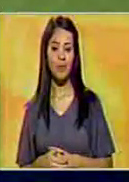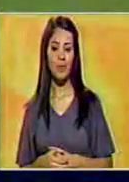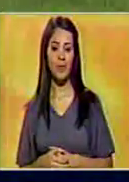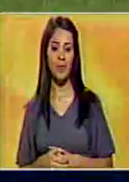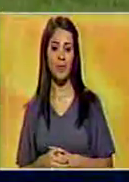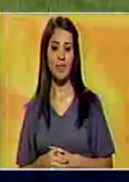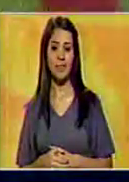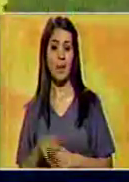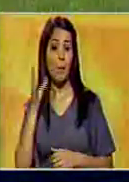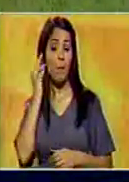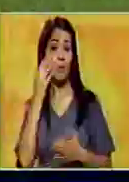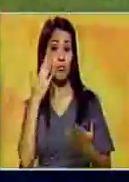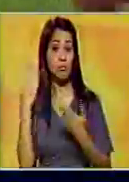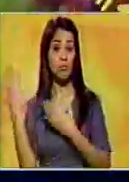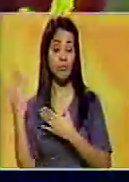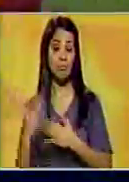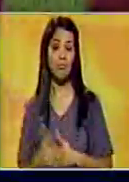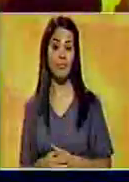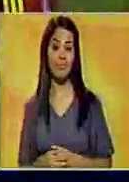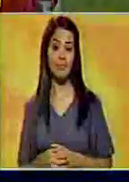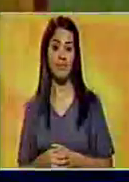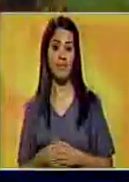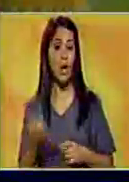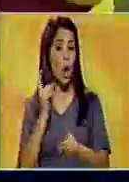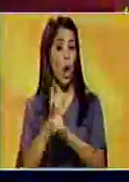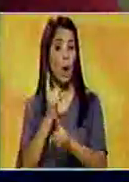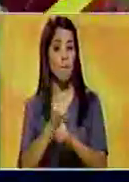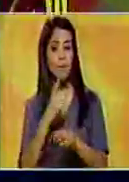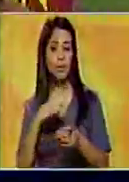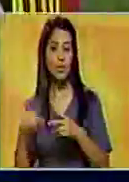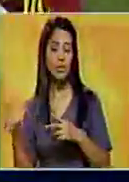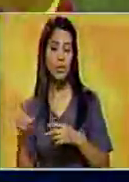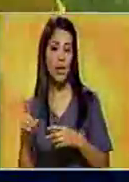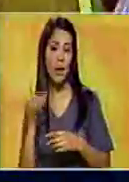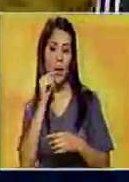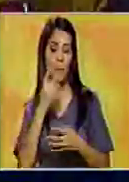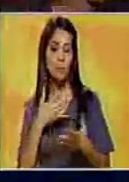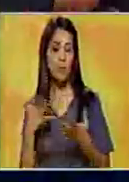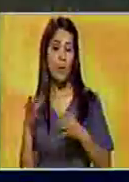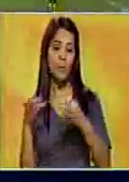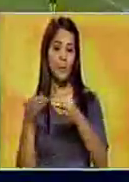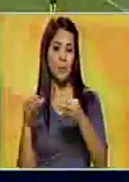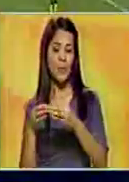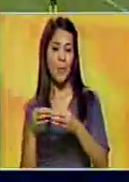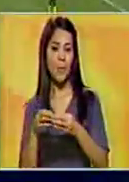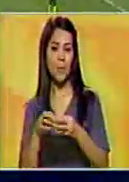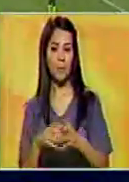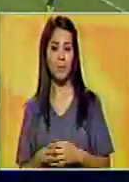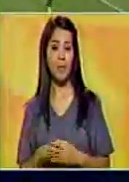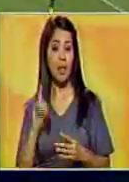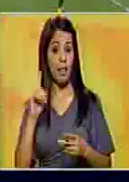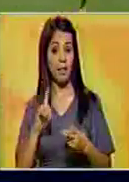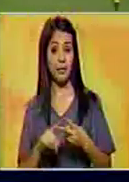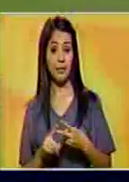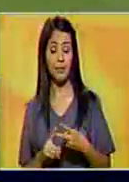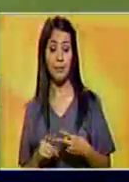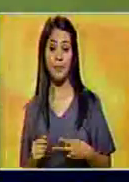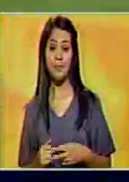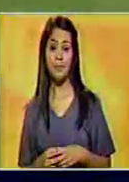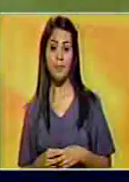cancha en el Mundial Sub-17, competirá junto al francés Olivier Giroud del Arsenal inglés y el sudafricano Oscarín